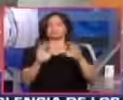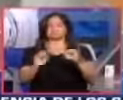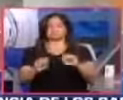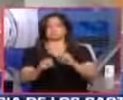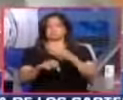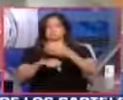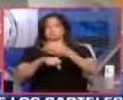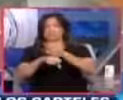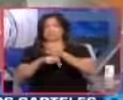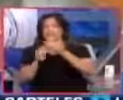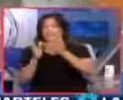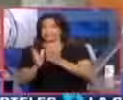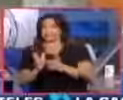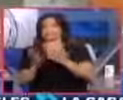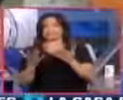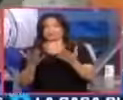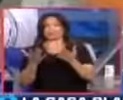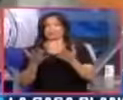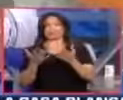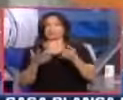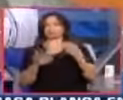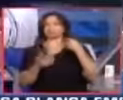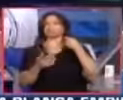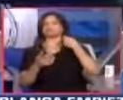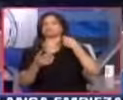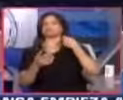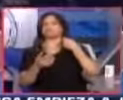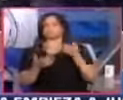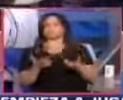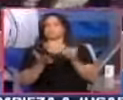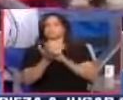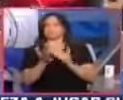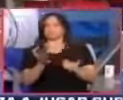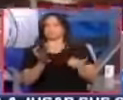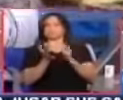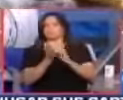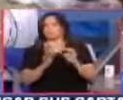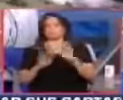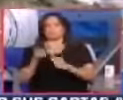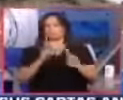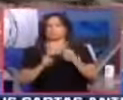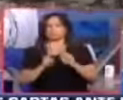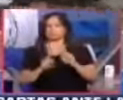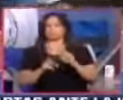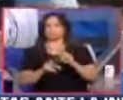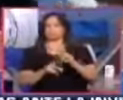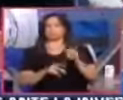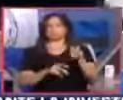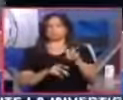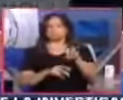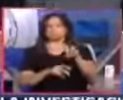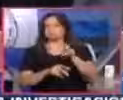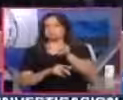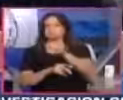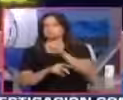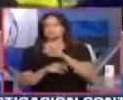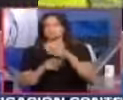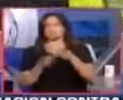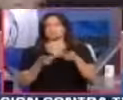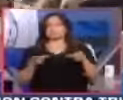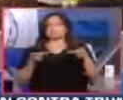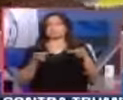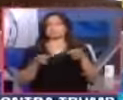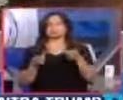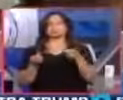de nacionalidad haitiana tienden a atracar constantemente a las personas y turistas que visitan las diferentes plazas